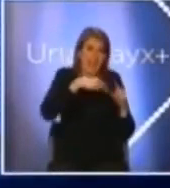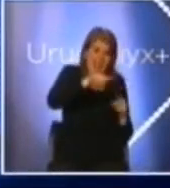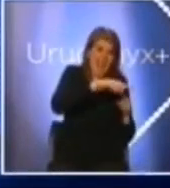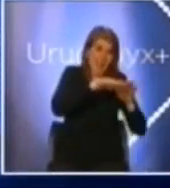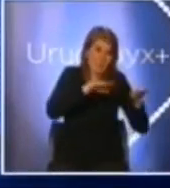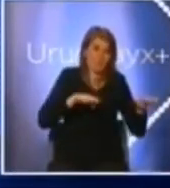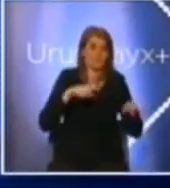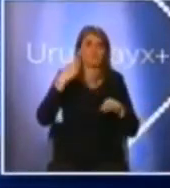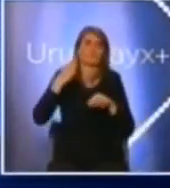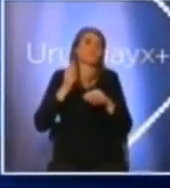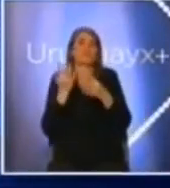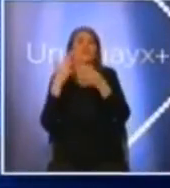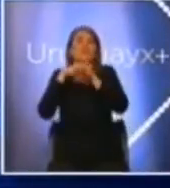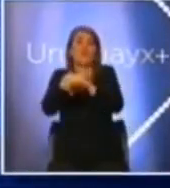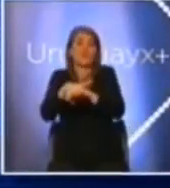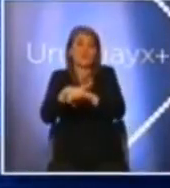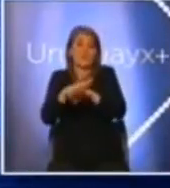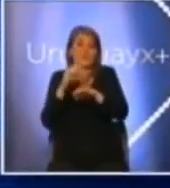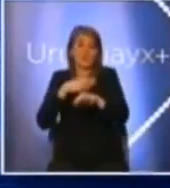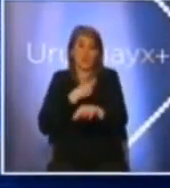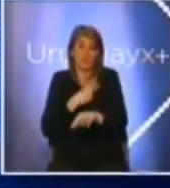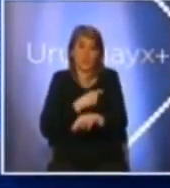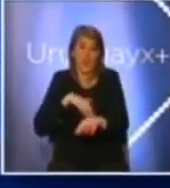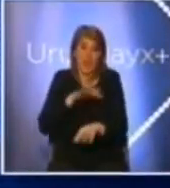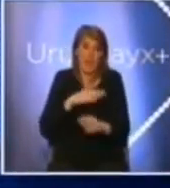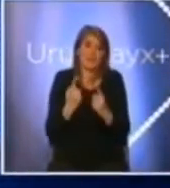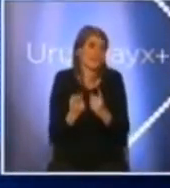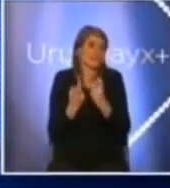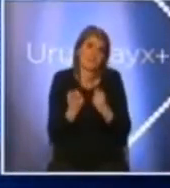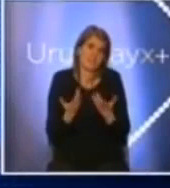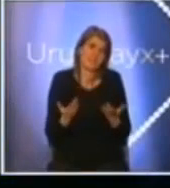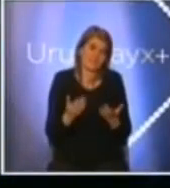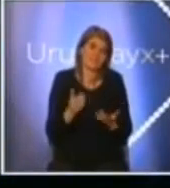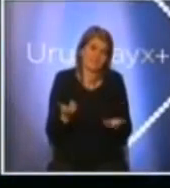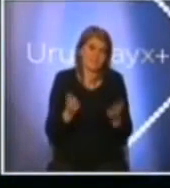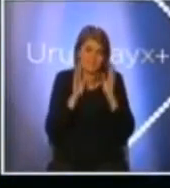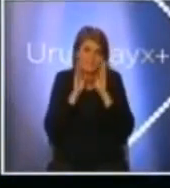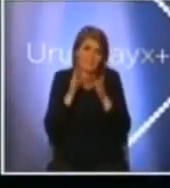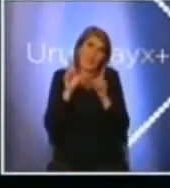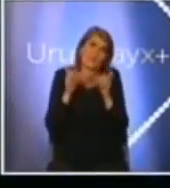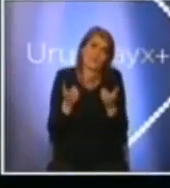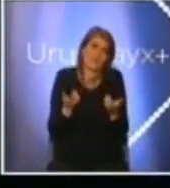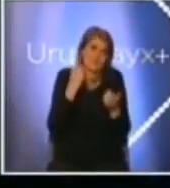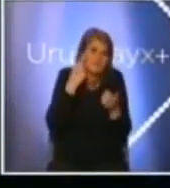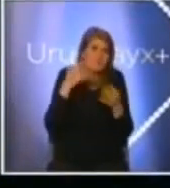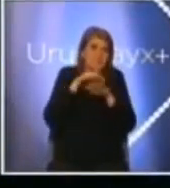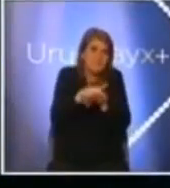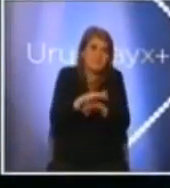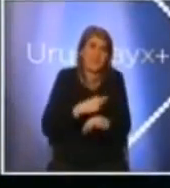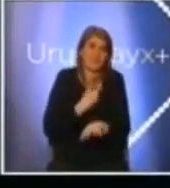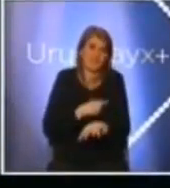inclusión social, nada de esto valdría si no lleváramos adelante políticas inclusivas.